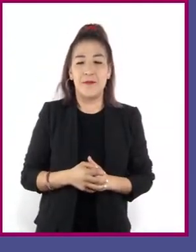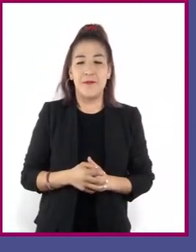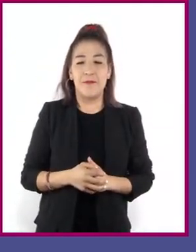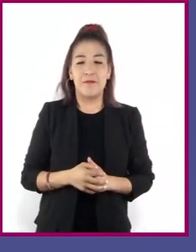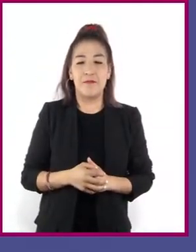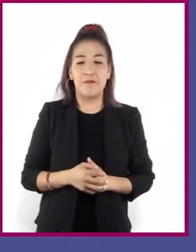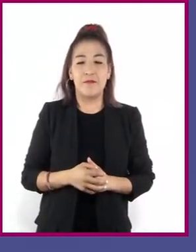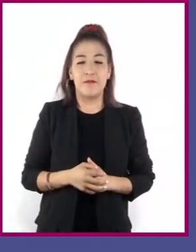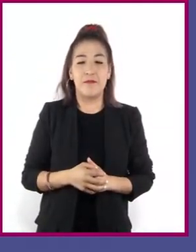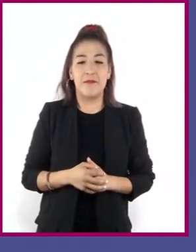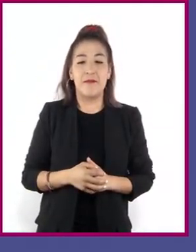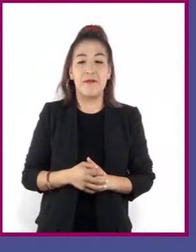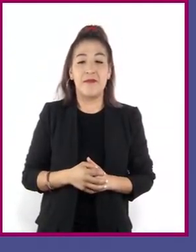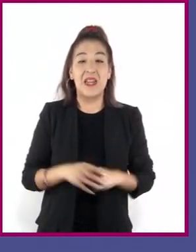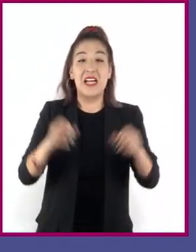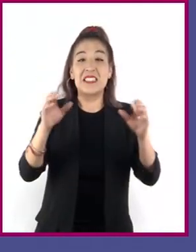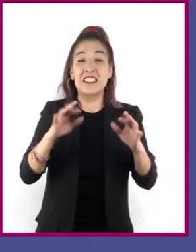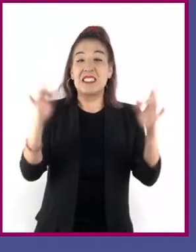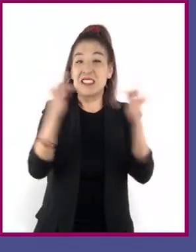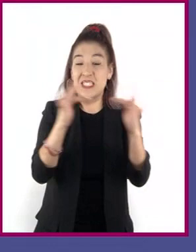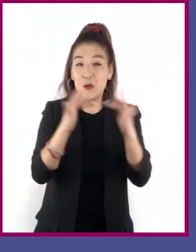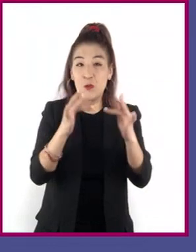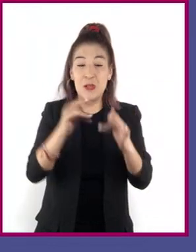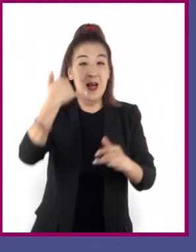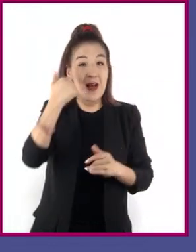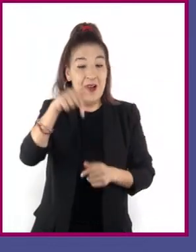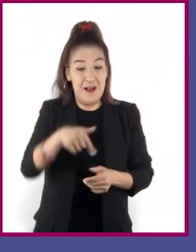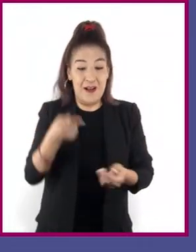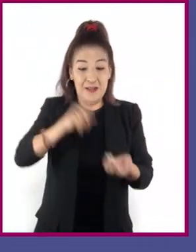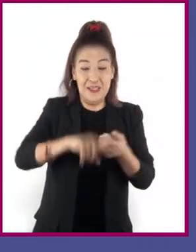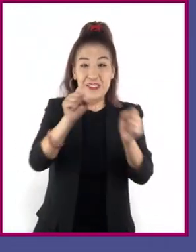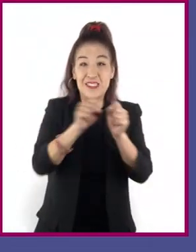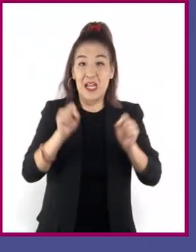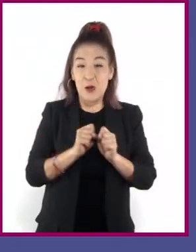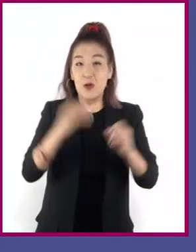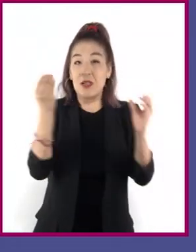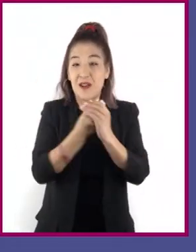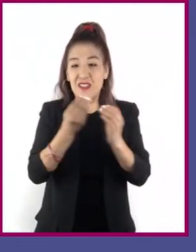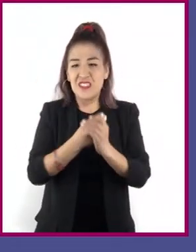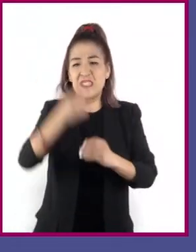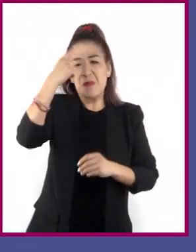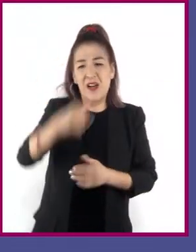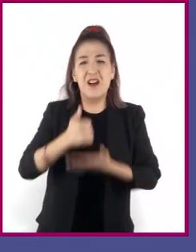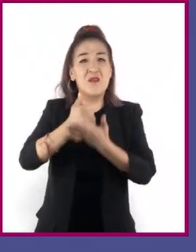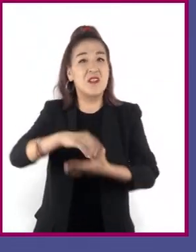sé celular en el salón de clases una ayuda o diez o distracción o